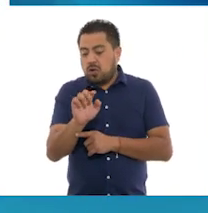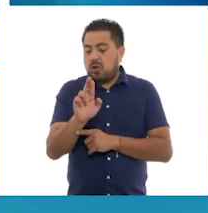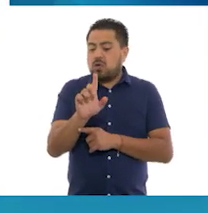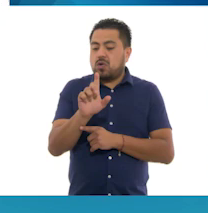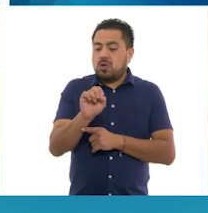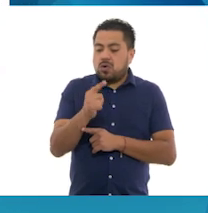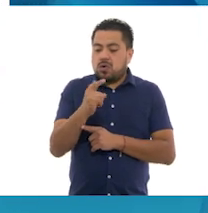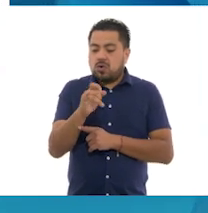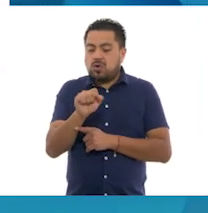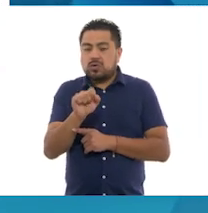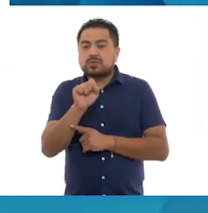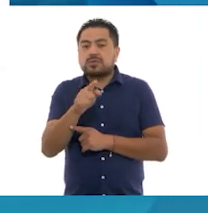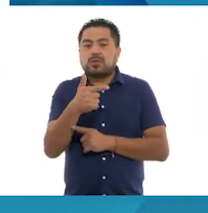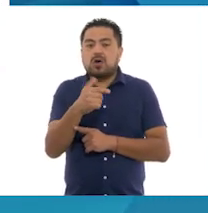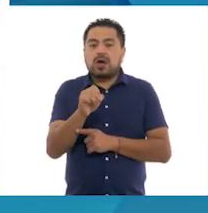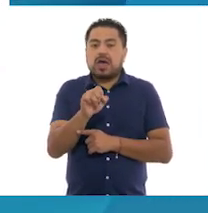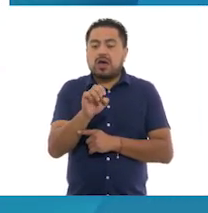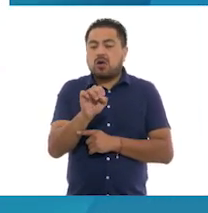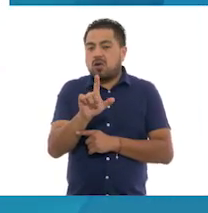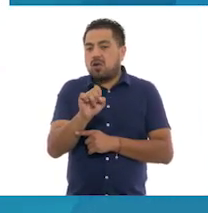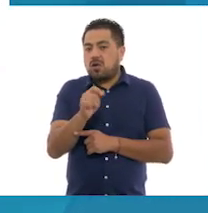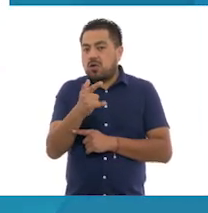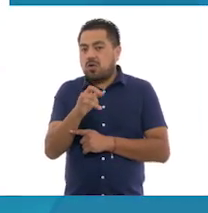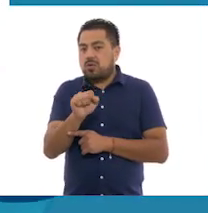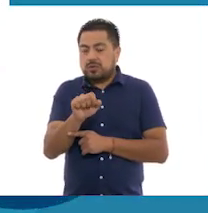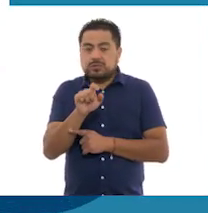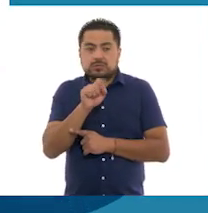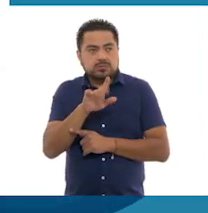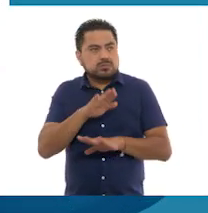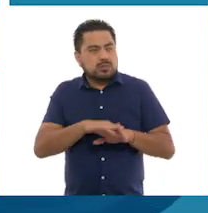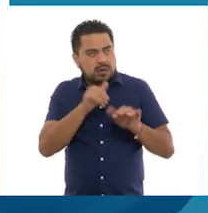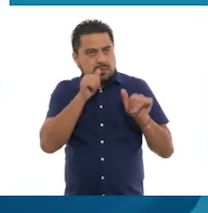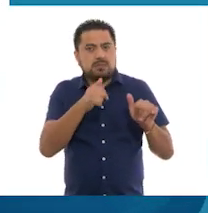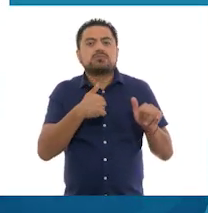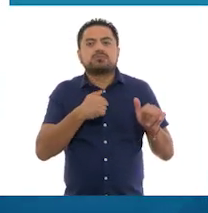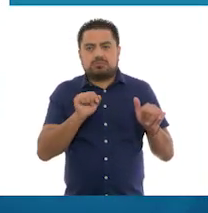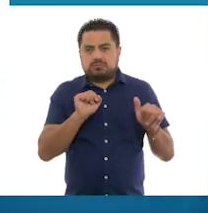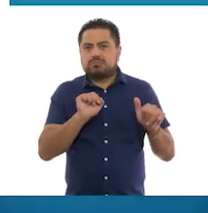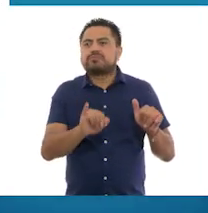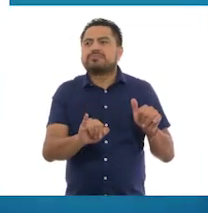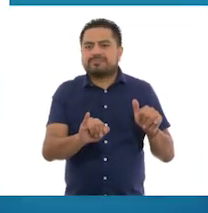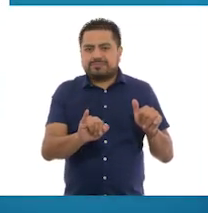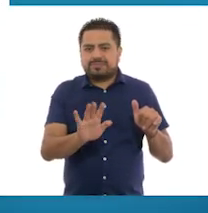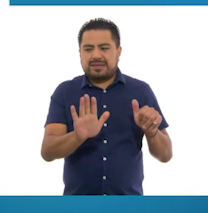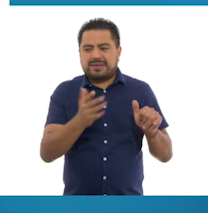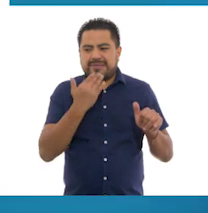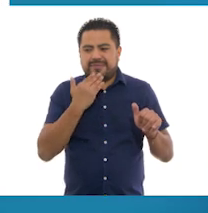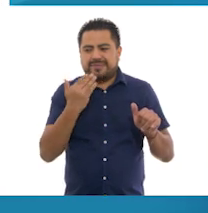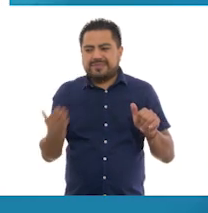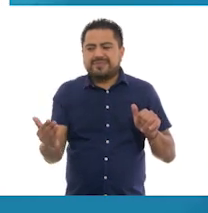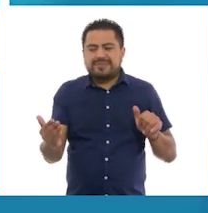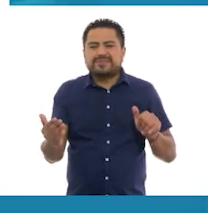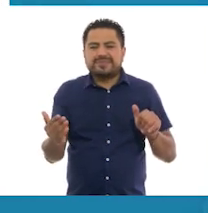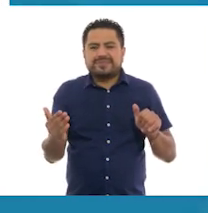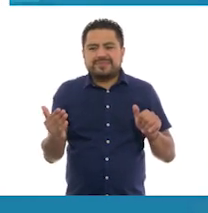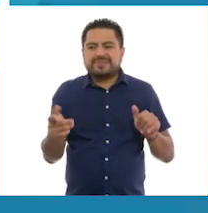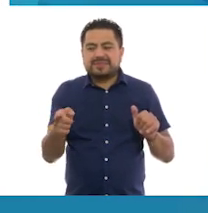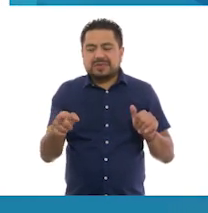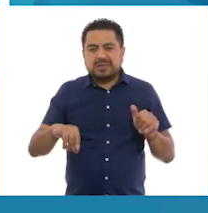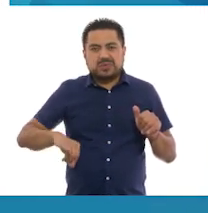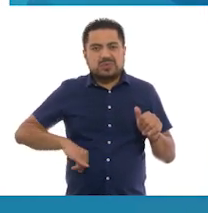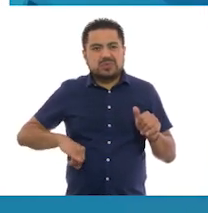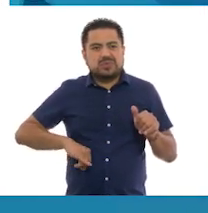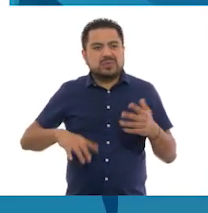los geólogos. Para que vean que sí puse mucha atención. Muy bien, Raulito. Se ve que te